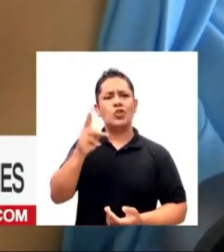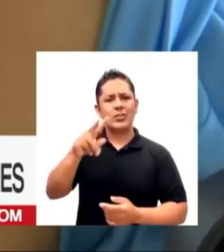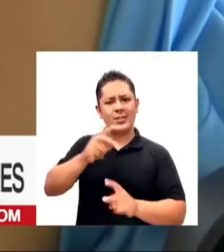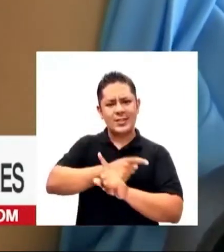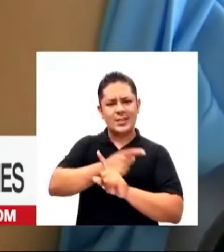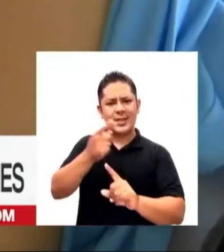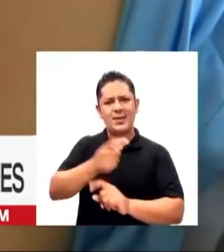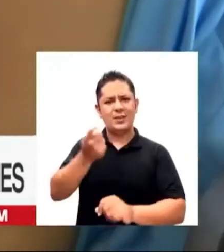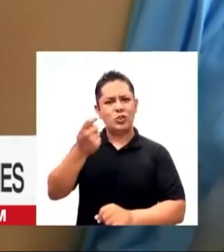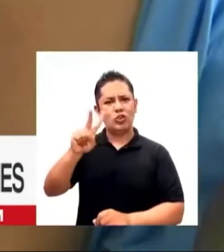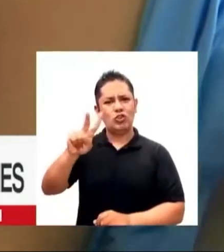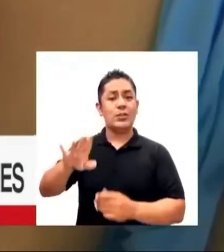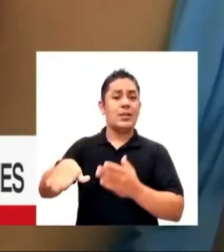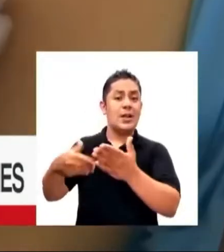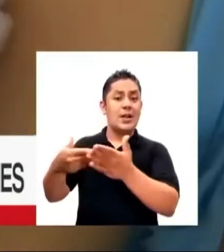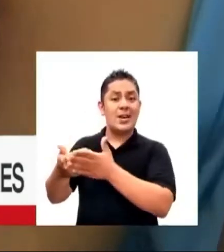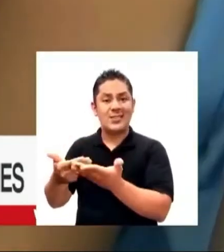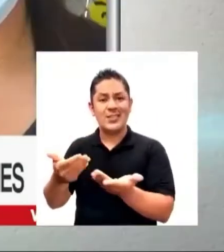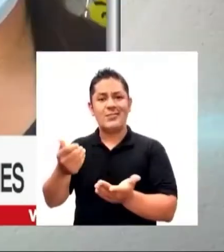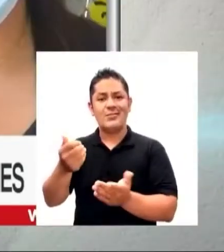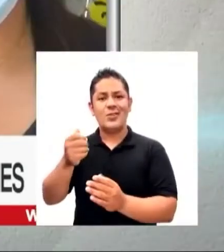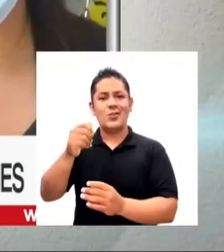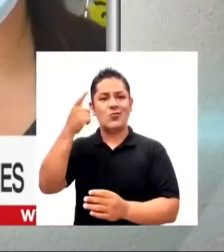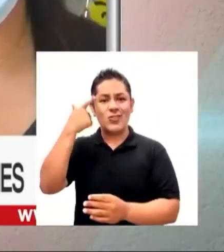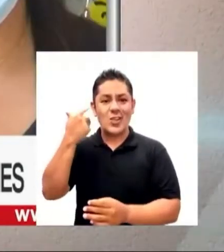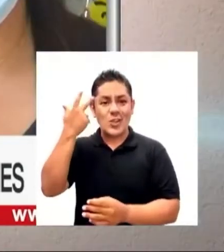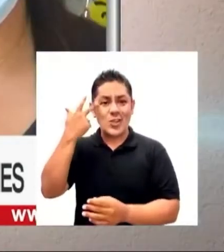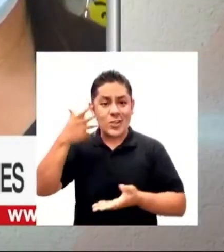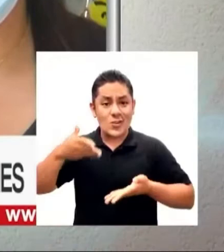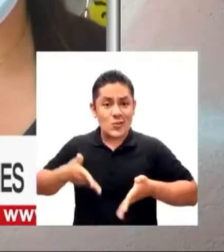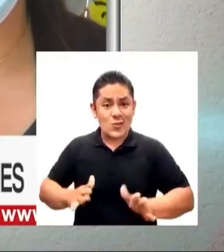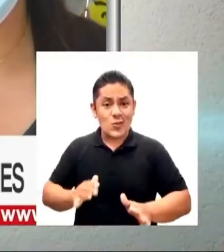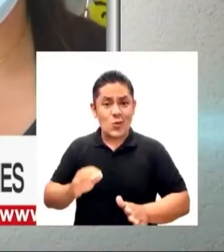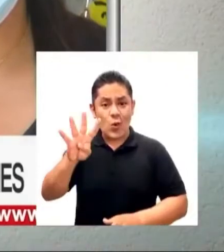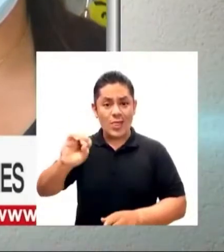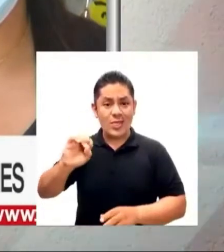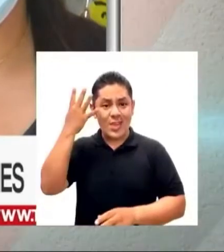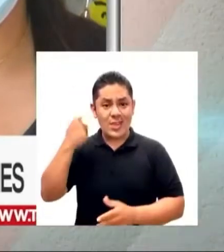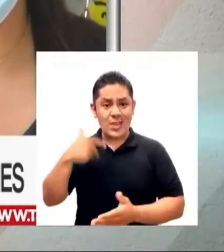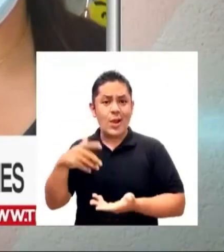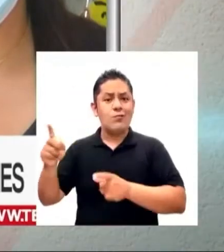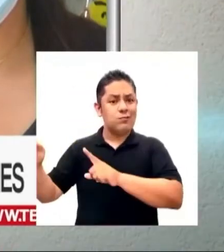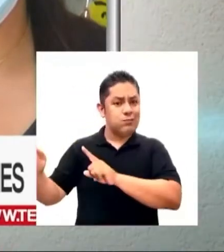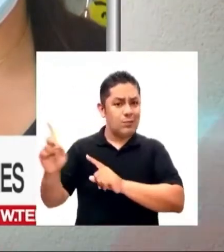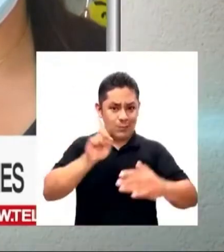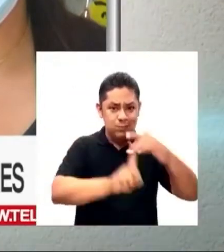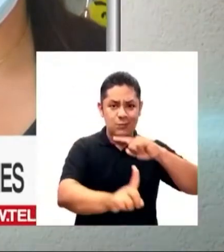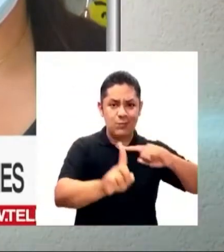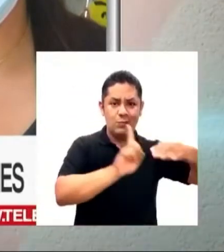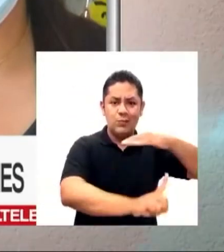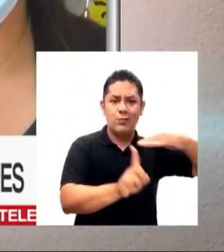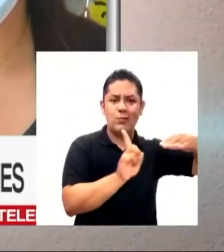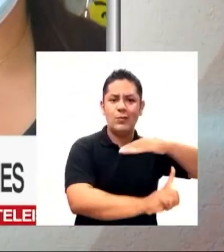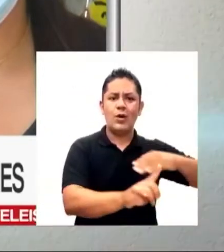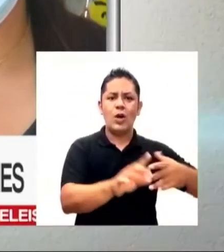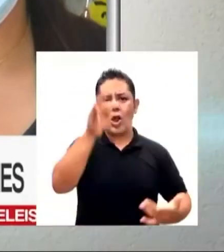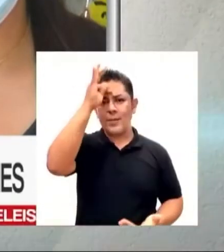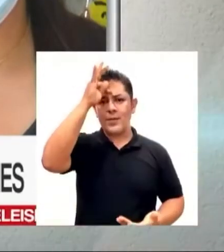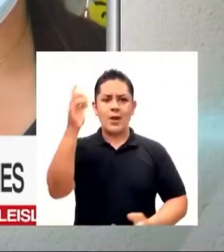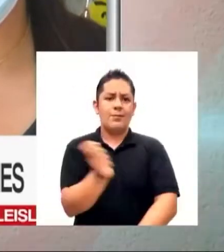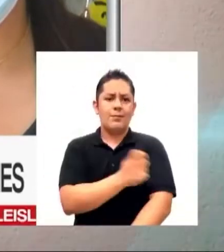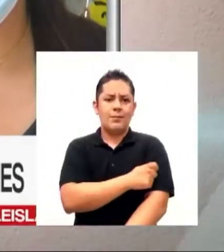que aún no se han colocado su vacuna para que se acerquen al hospital a colocársela el día de hoy